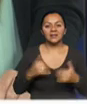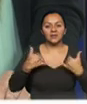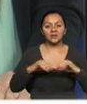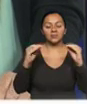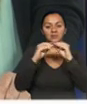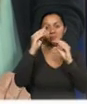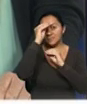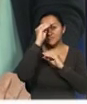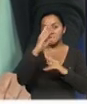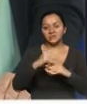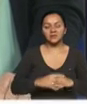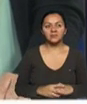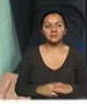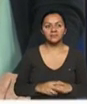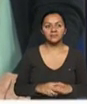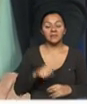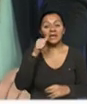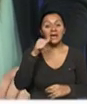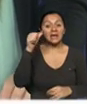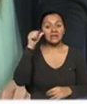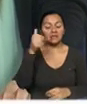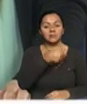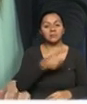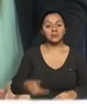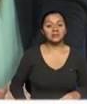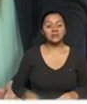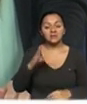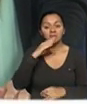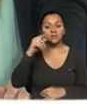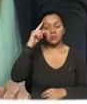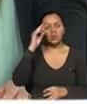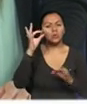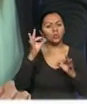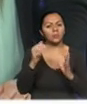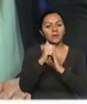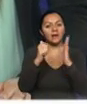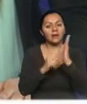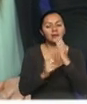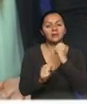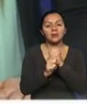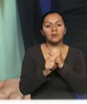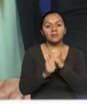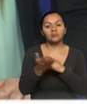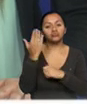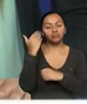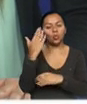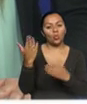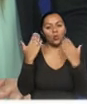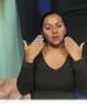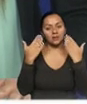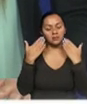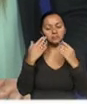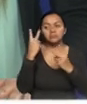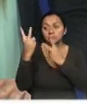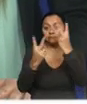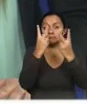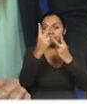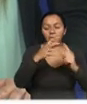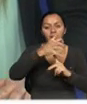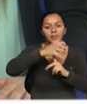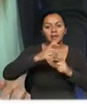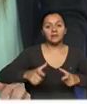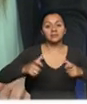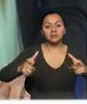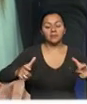Continuamos con la información. El día de ayer, el presidente Rafael Correa cumplió agenda en Guayaquil. Allí recorrió el lugar donde se construirá